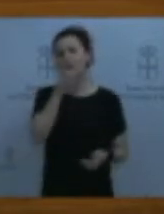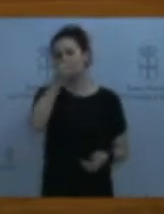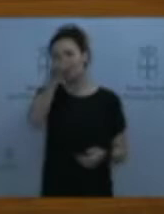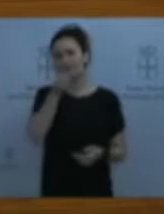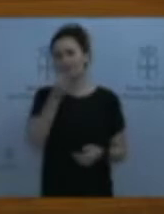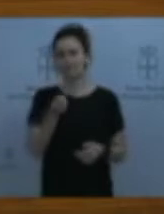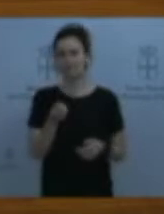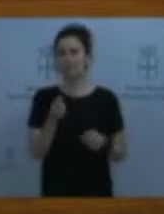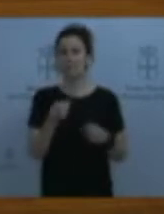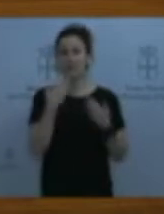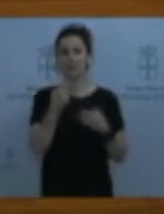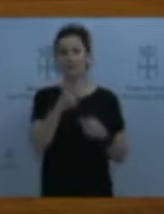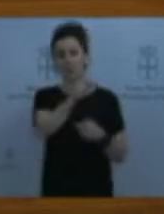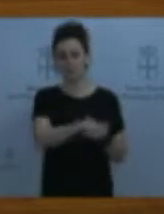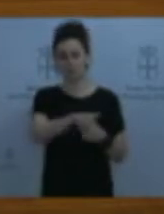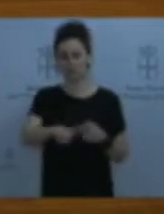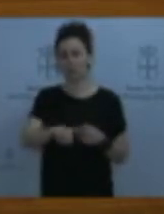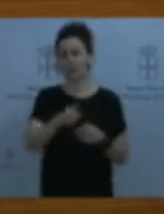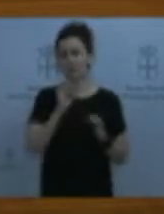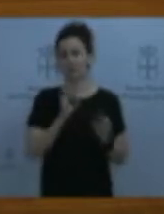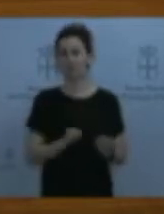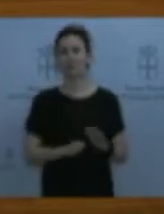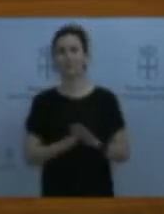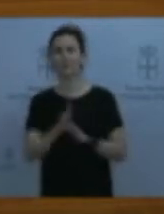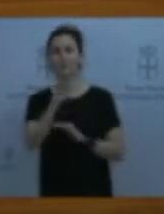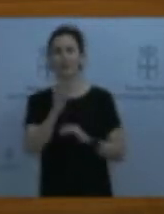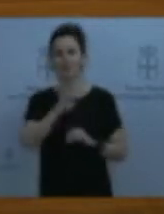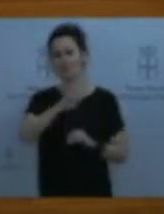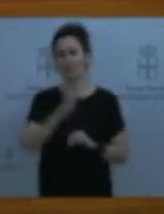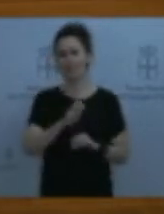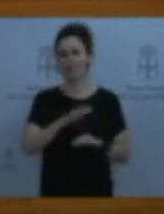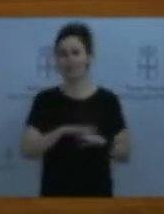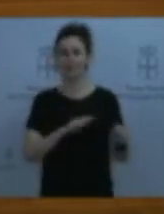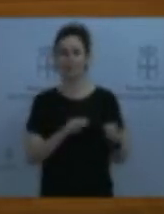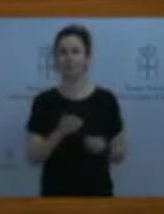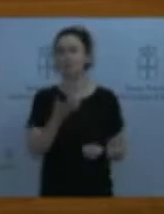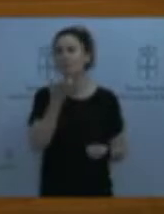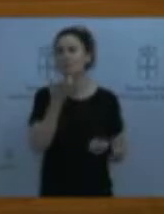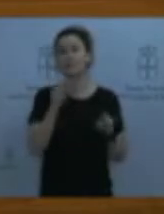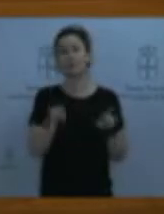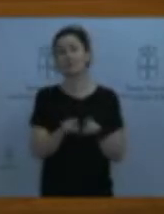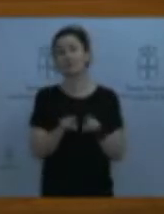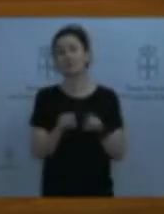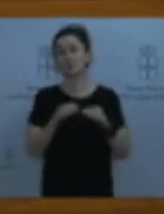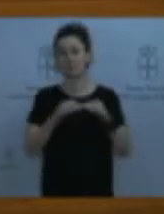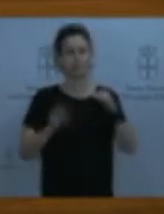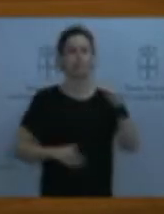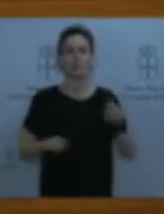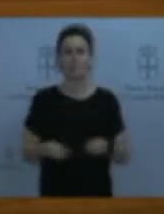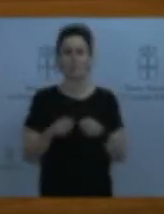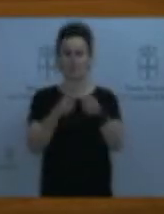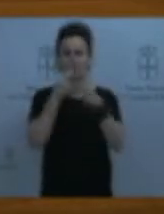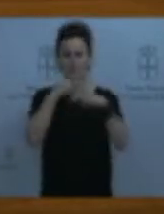gracias a ustedes conserva esa pátina progresista, que tan útil le sirve para, por un lado, profundizar la brecha del deterioro de los servicios